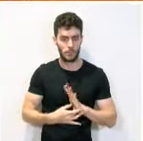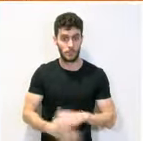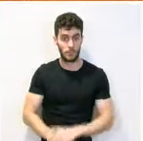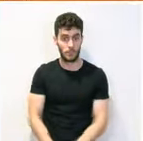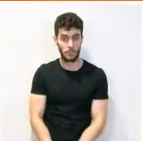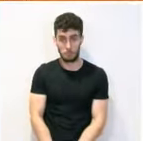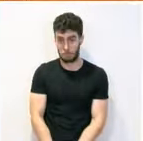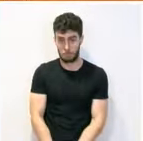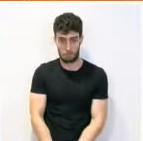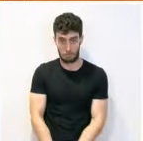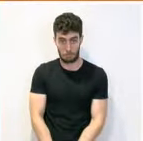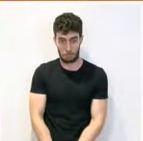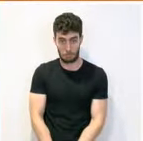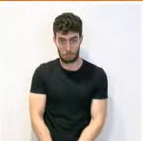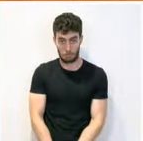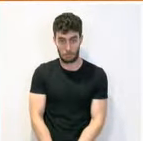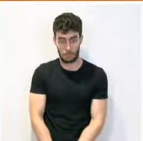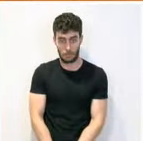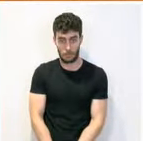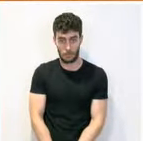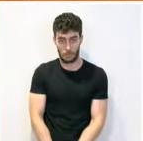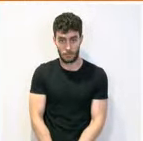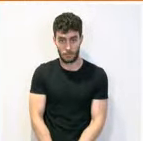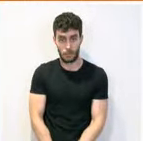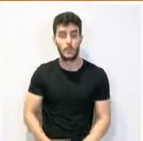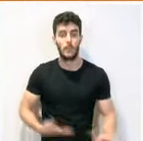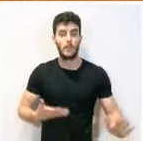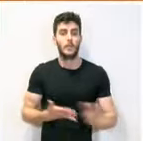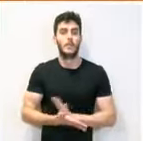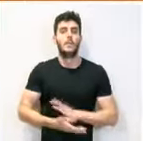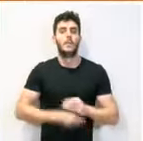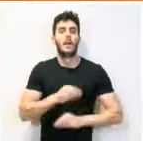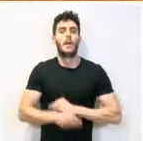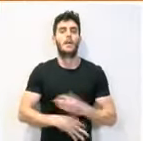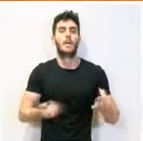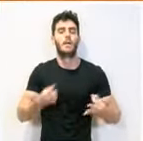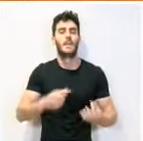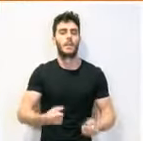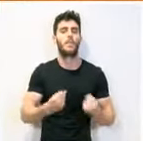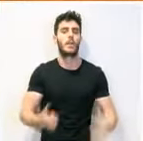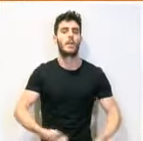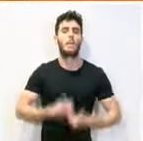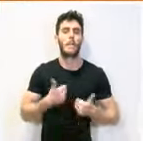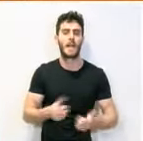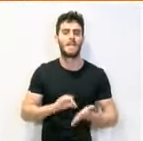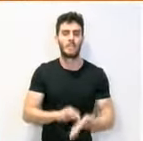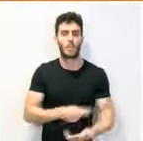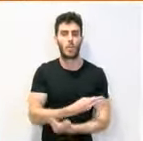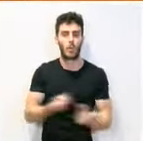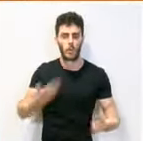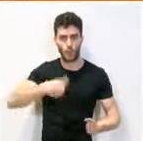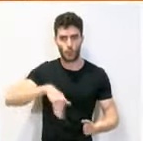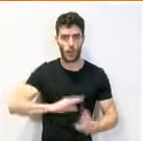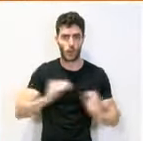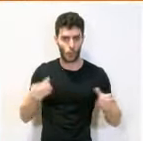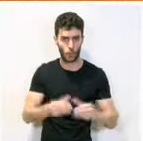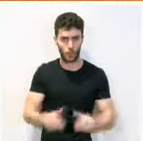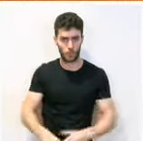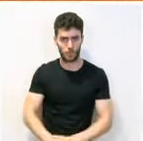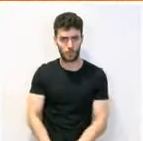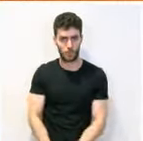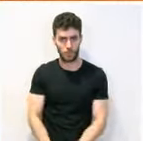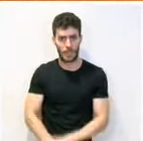Pues esto también implica que hay que seguir construyendo y fortaleciendo nuestro servicio público en su conjunto. ¿Cómo